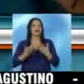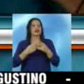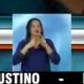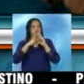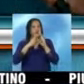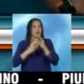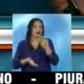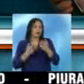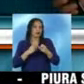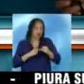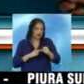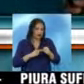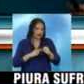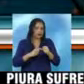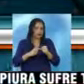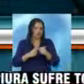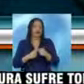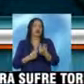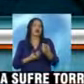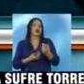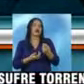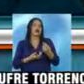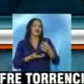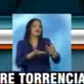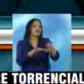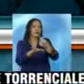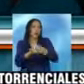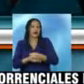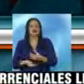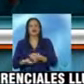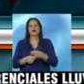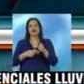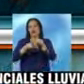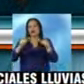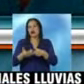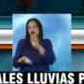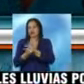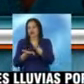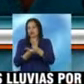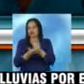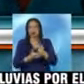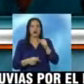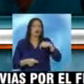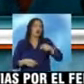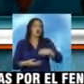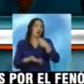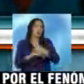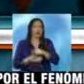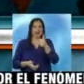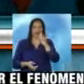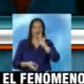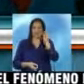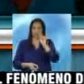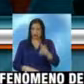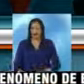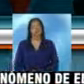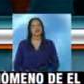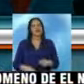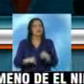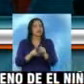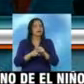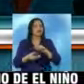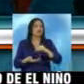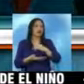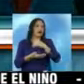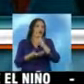es que van a continuar cobrando las playas de estacionamiento en este lugar. Se paga 10 soles por todo el día. ¿Esto va a continuar? ¿Era parte del municipio o